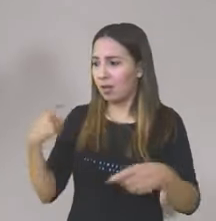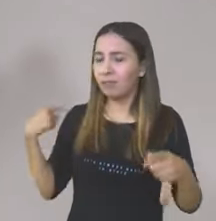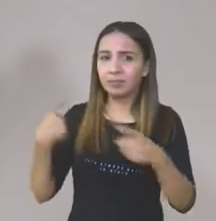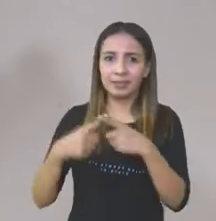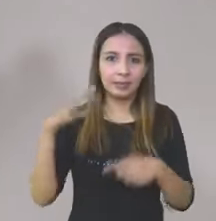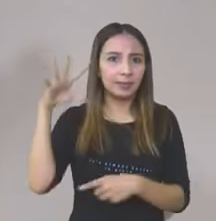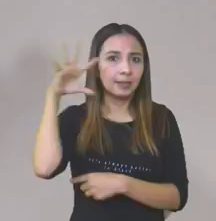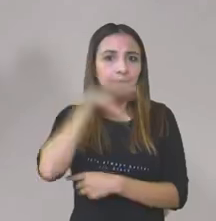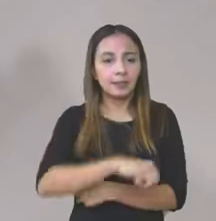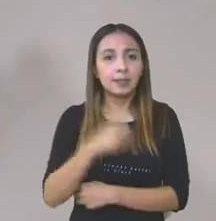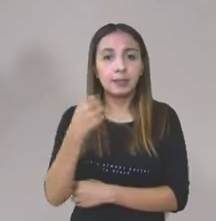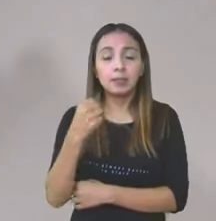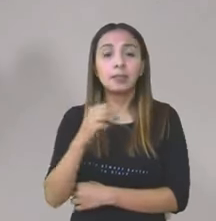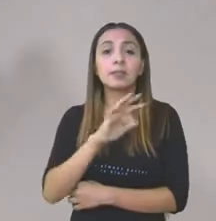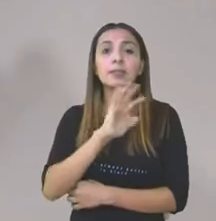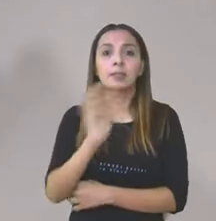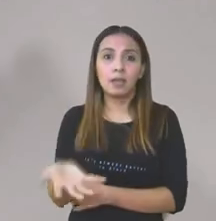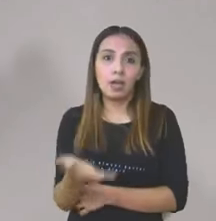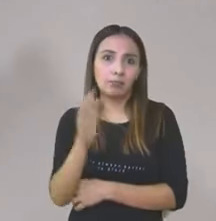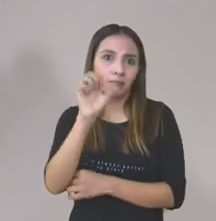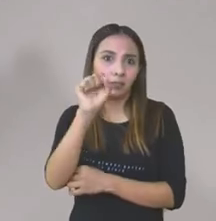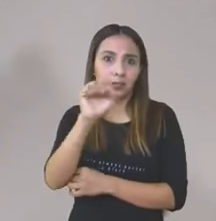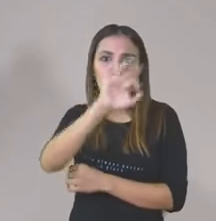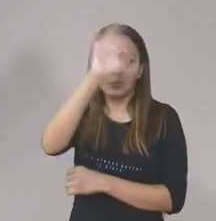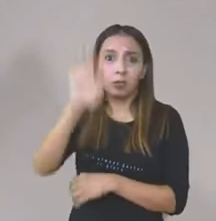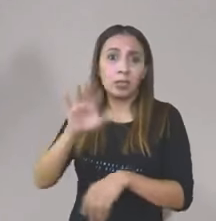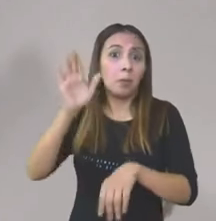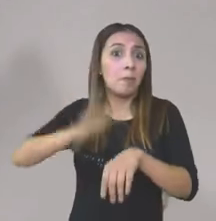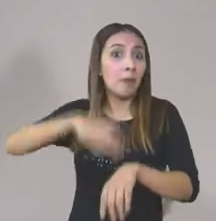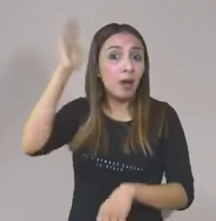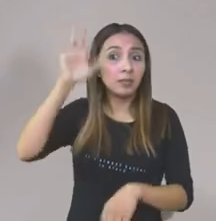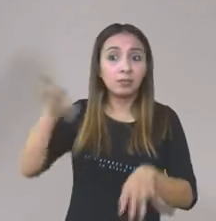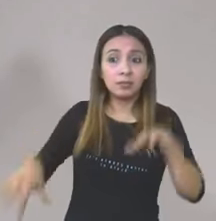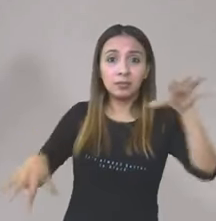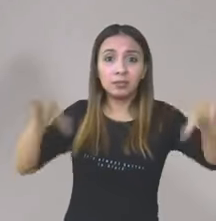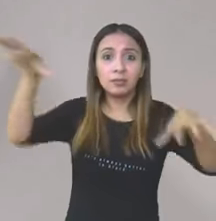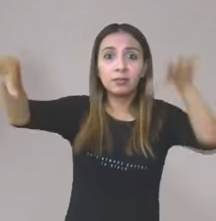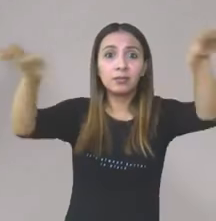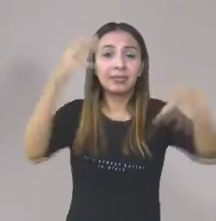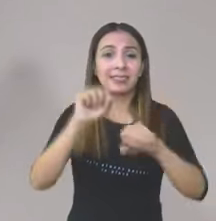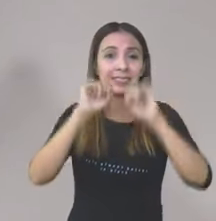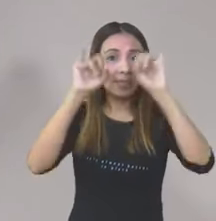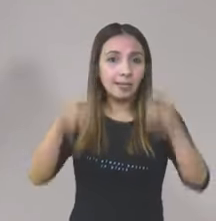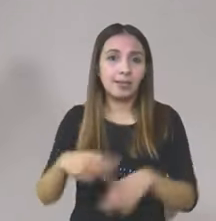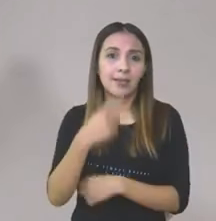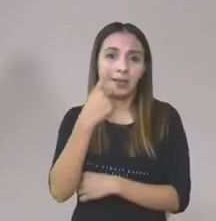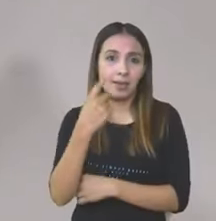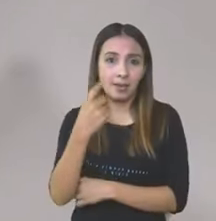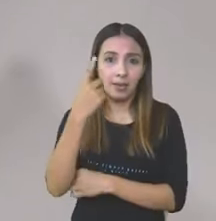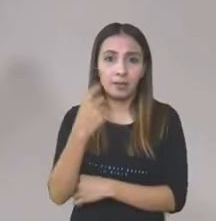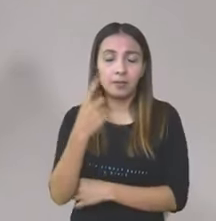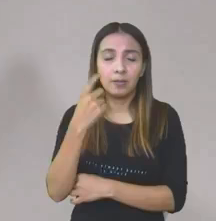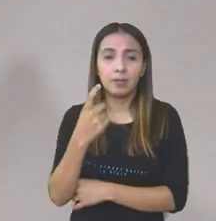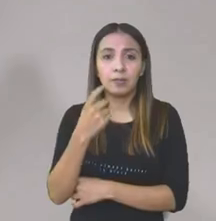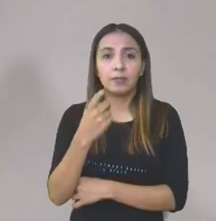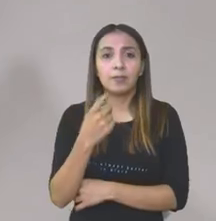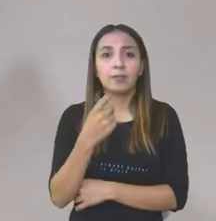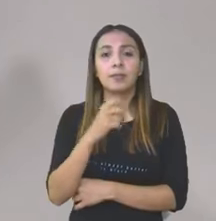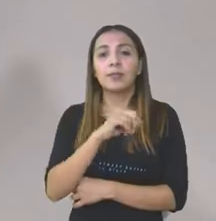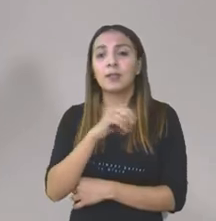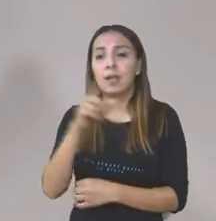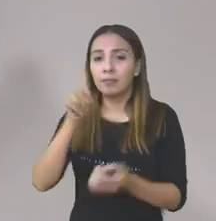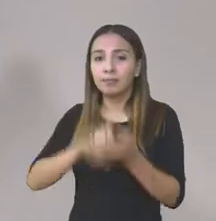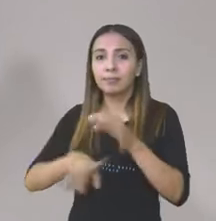calor. Ya son más del 60% de las colonias y fraccionamientos que no tienen agua. La afectación en lo